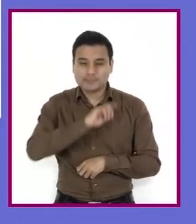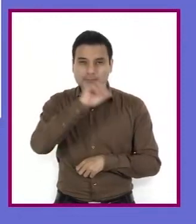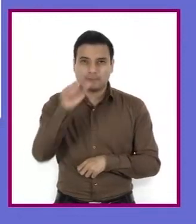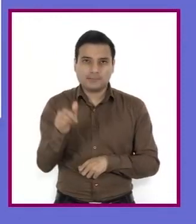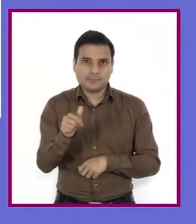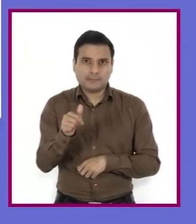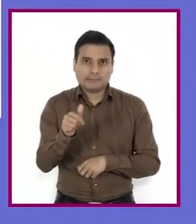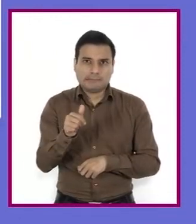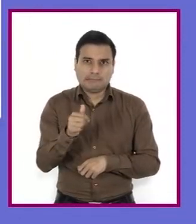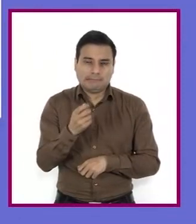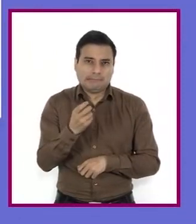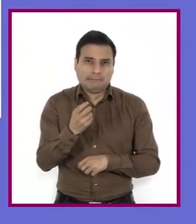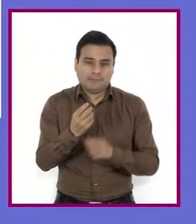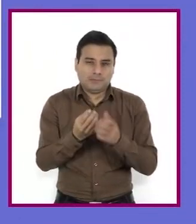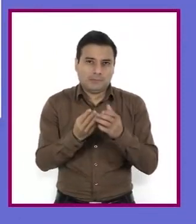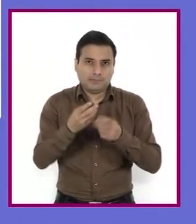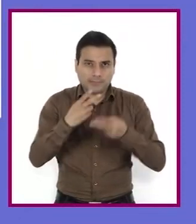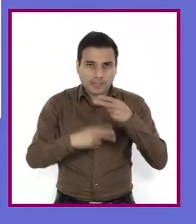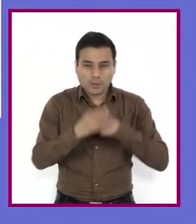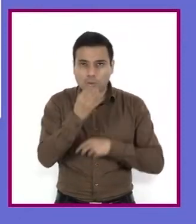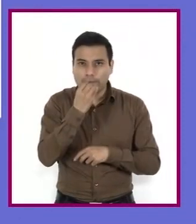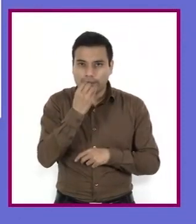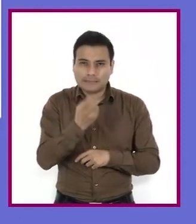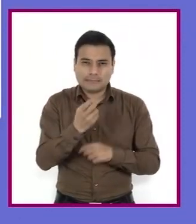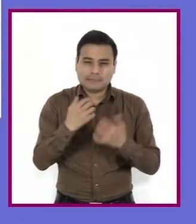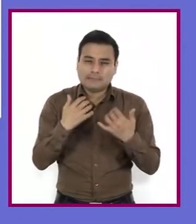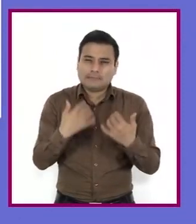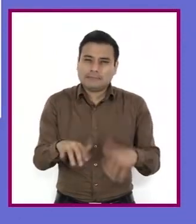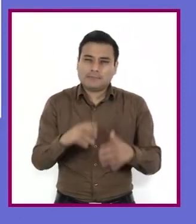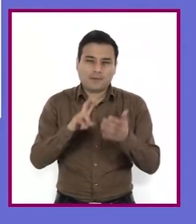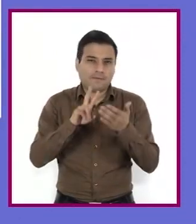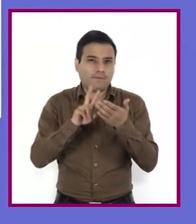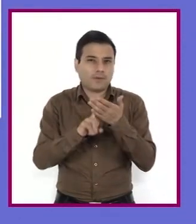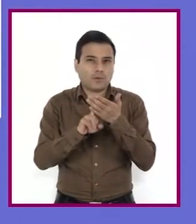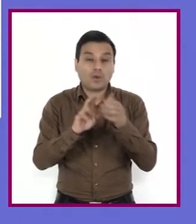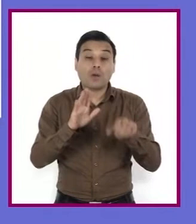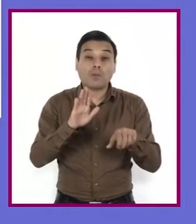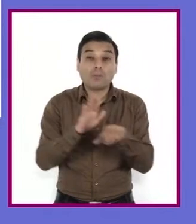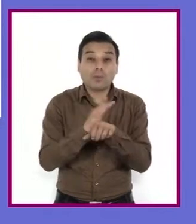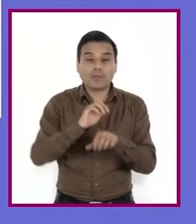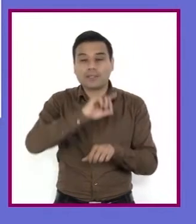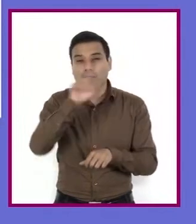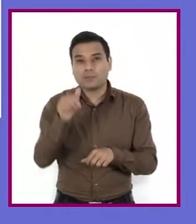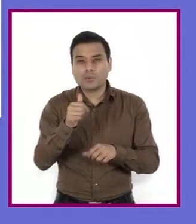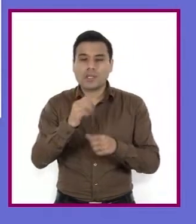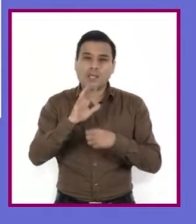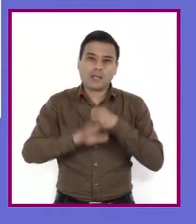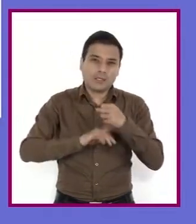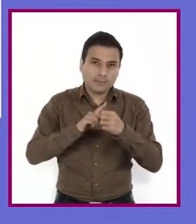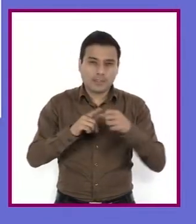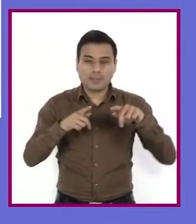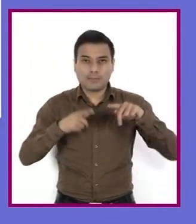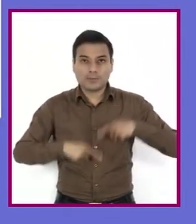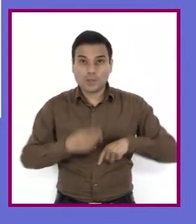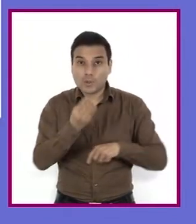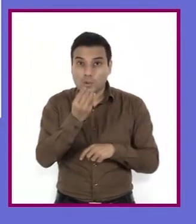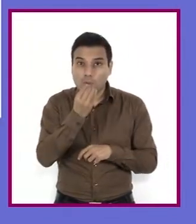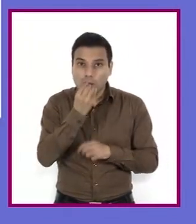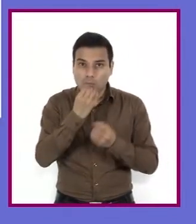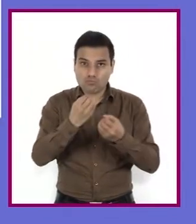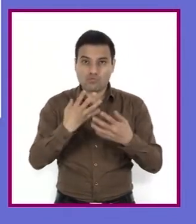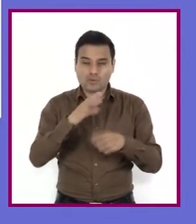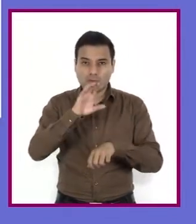planeta, porque proporcionan a los demás seres vivos la energía necesaria para desarrollarse. Pero, ¿cómo es que